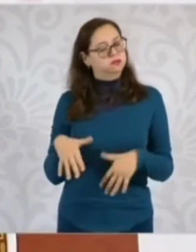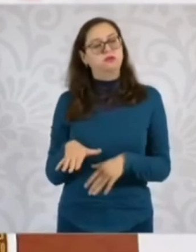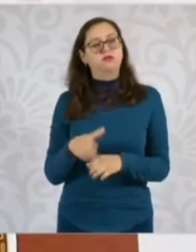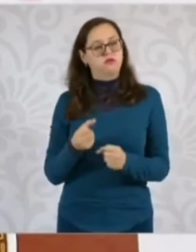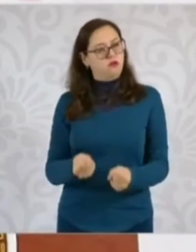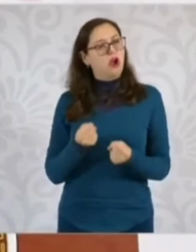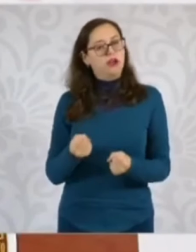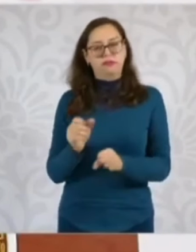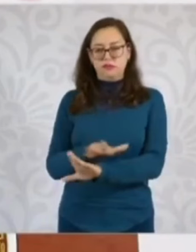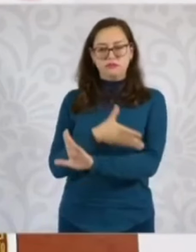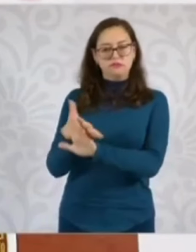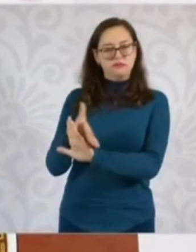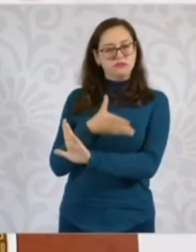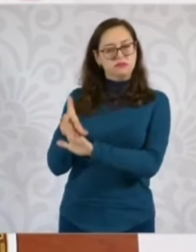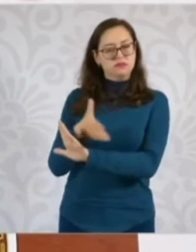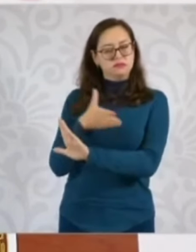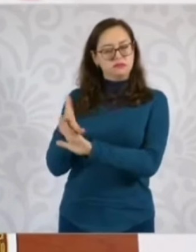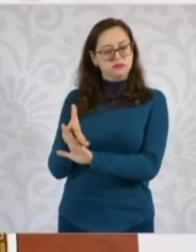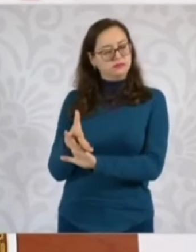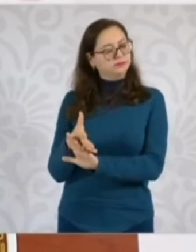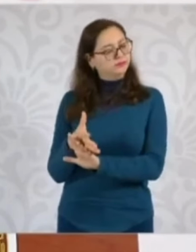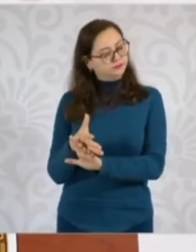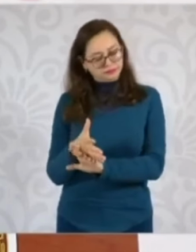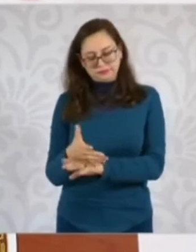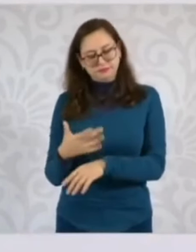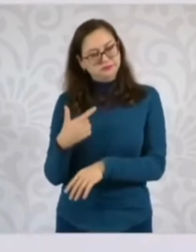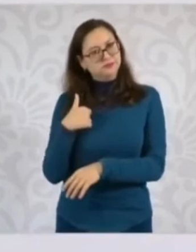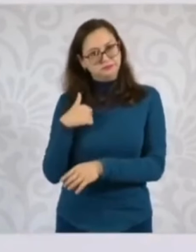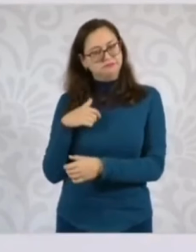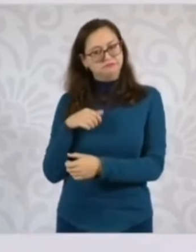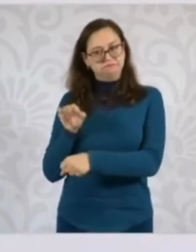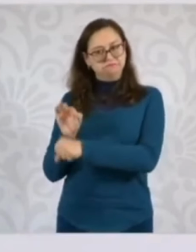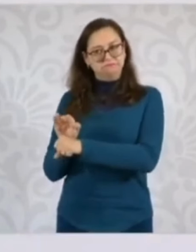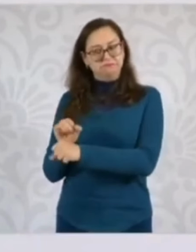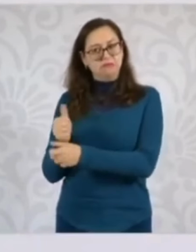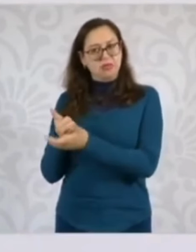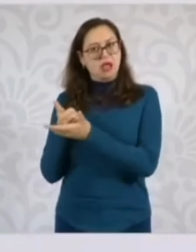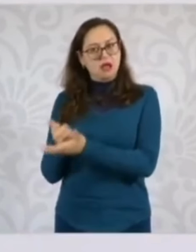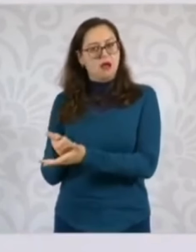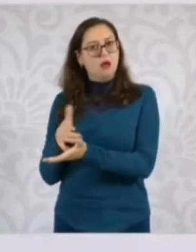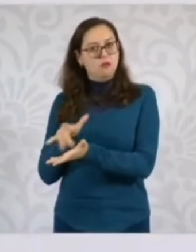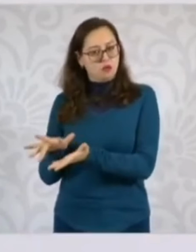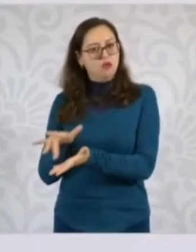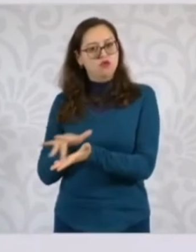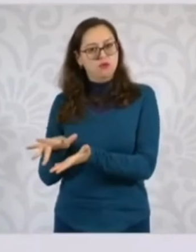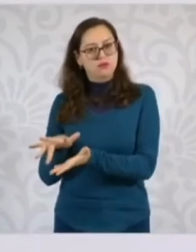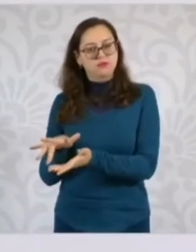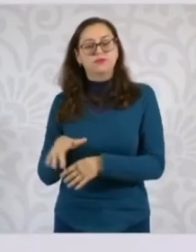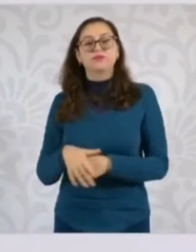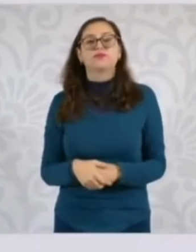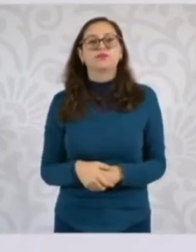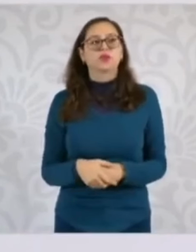Por supuesto hay libertad de expresión y no se trata de censuras, ni mucho menos.